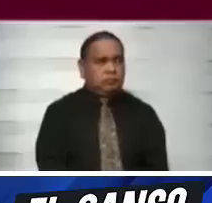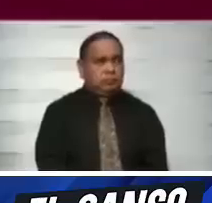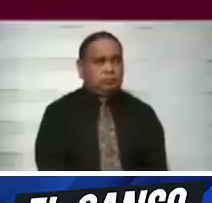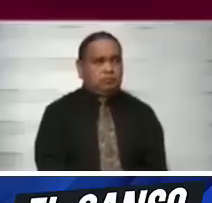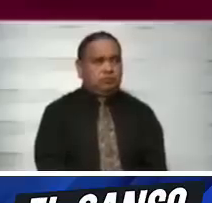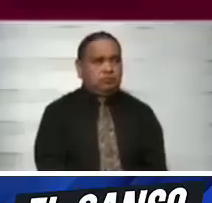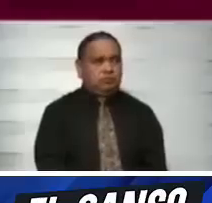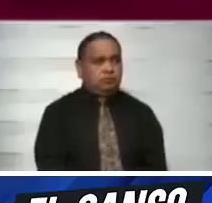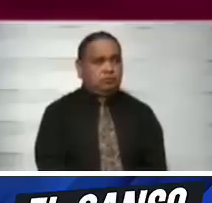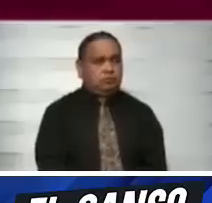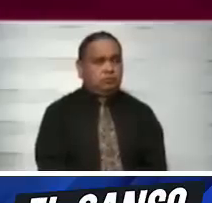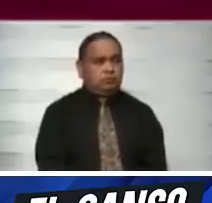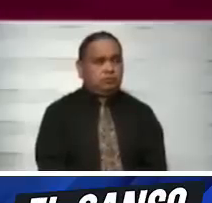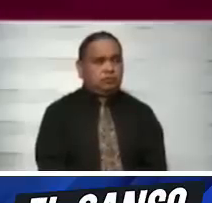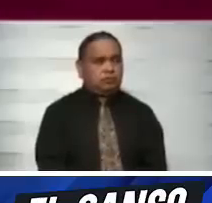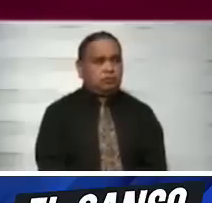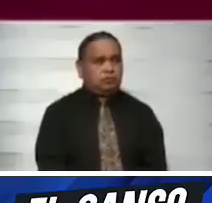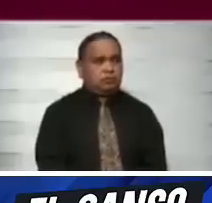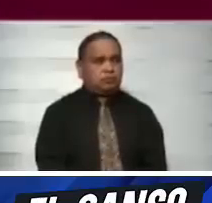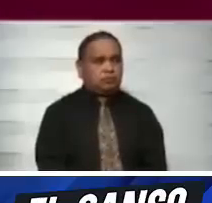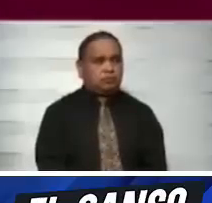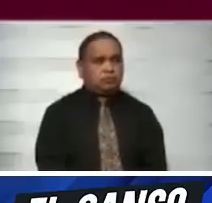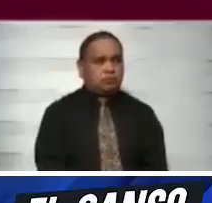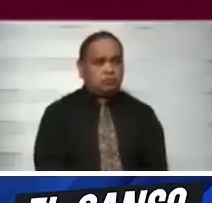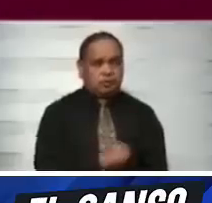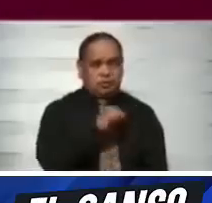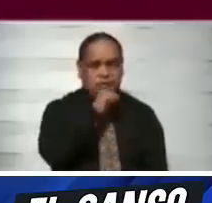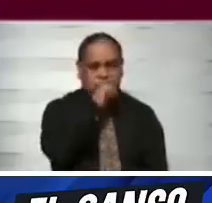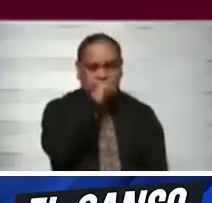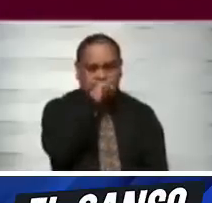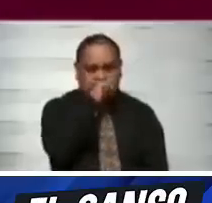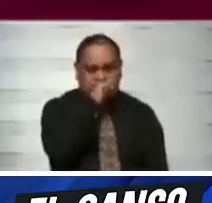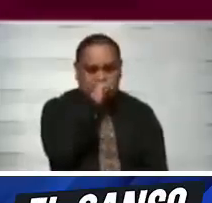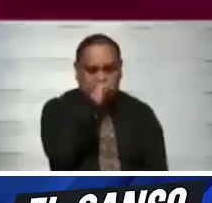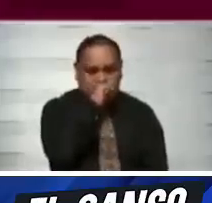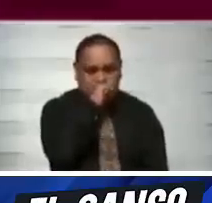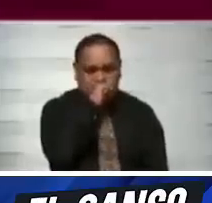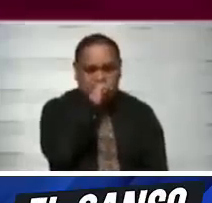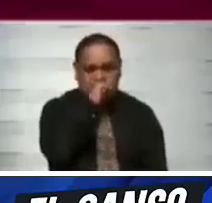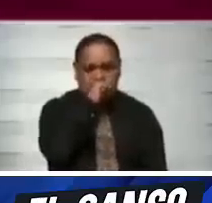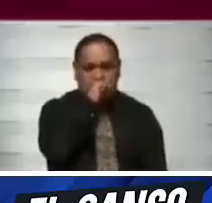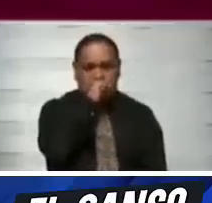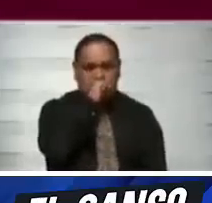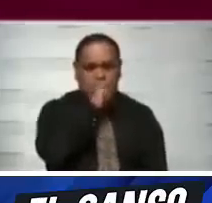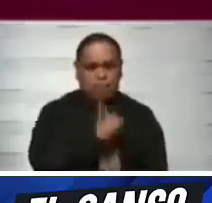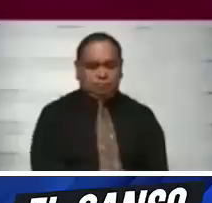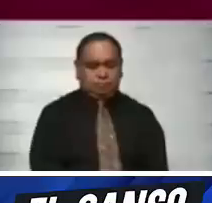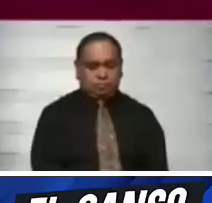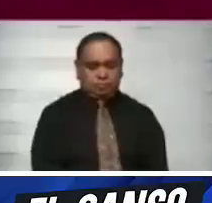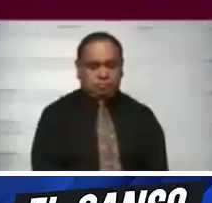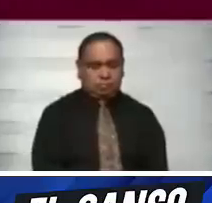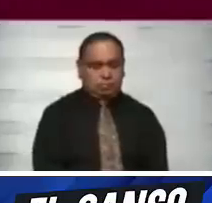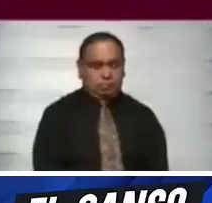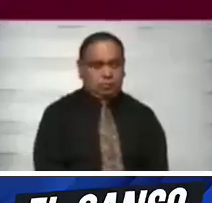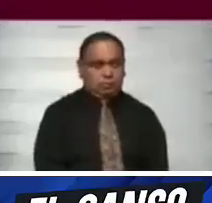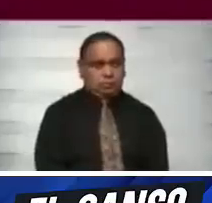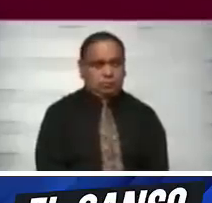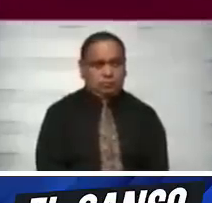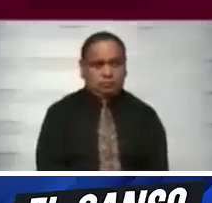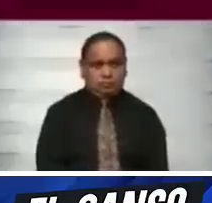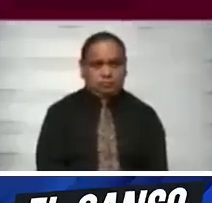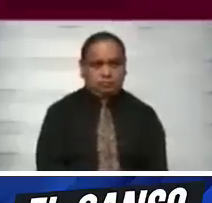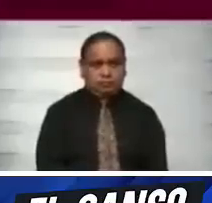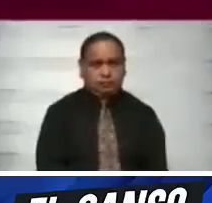Puerto Madero, en Arcos Bosques. Ahorita te mando la ubicación. Ok, gracias. Puerto Madero, Paseo de los Tamarindos 90, Bosques de las